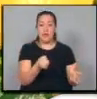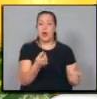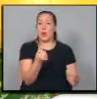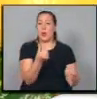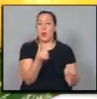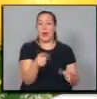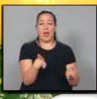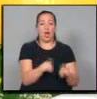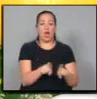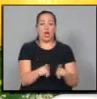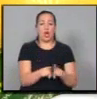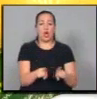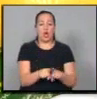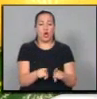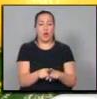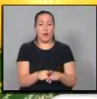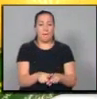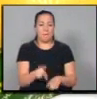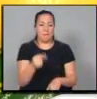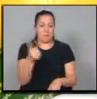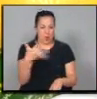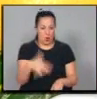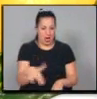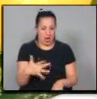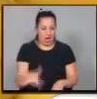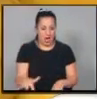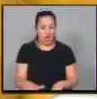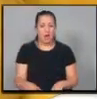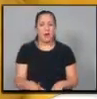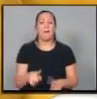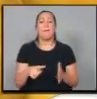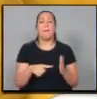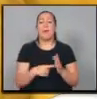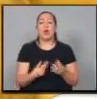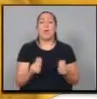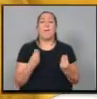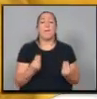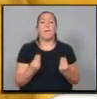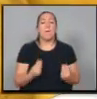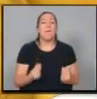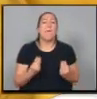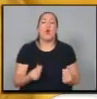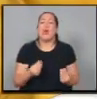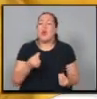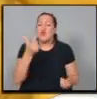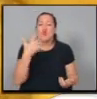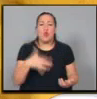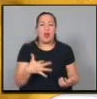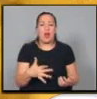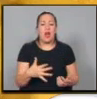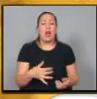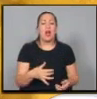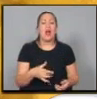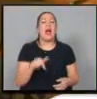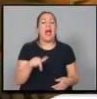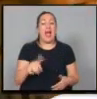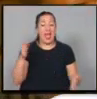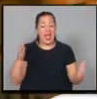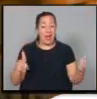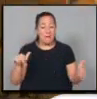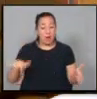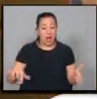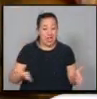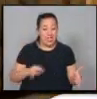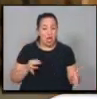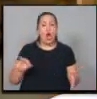un gramo del valioso metal. Pero ¿por qué están tan caros? ¿Será la época del año